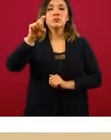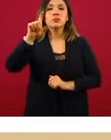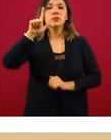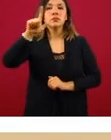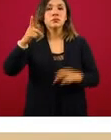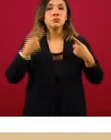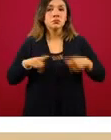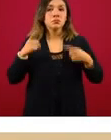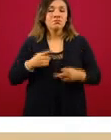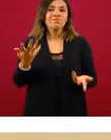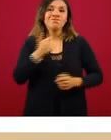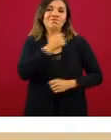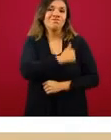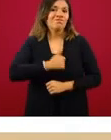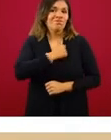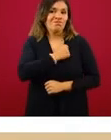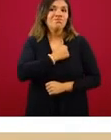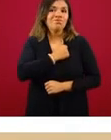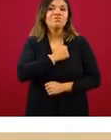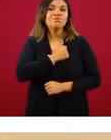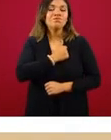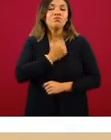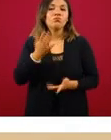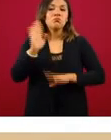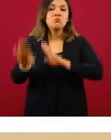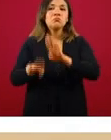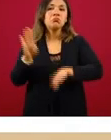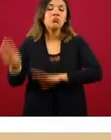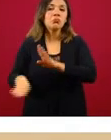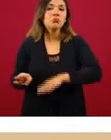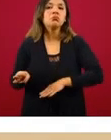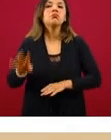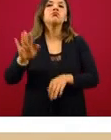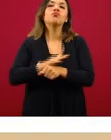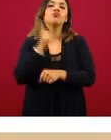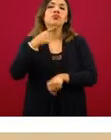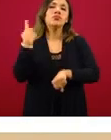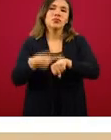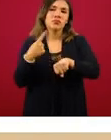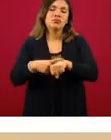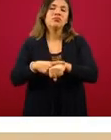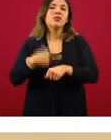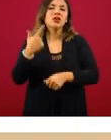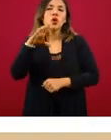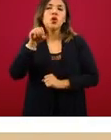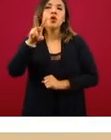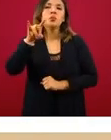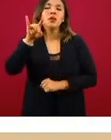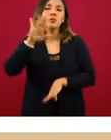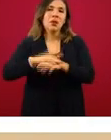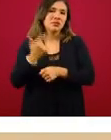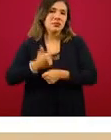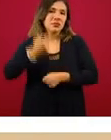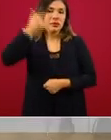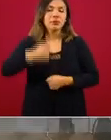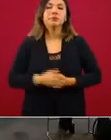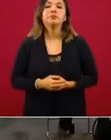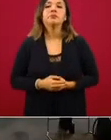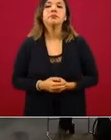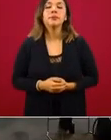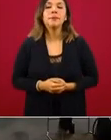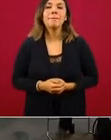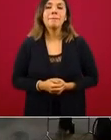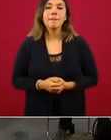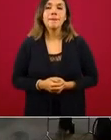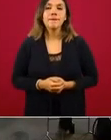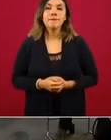10,637 las personas que lamentablemente hasta el momento han perdido la vida a consecuencia de las complicaciones de COVID-19. Veamos la